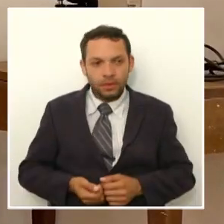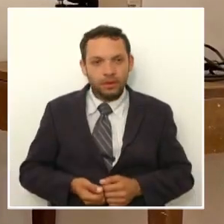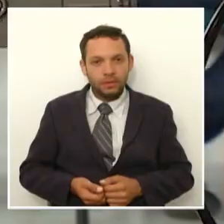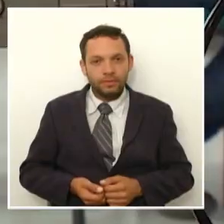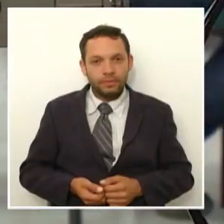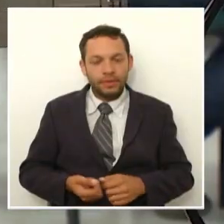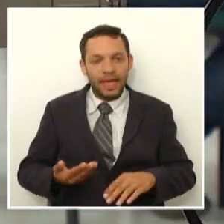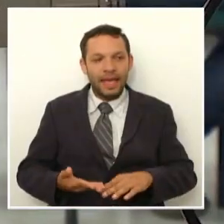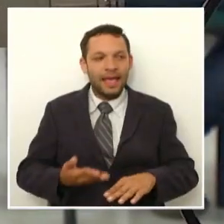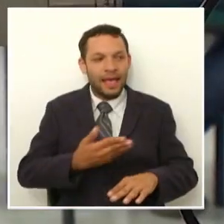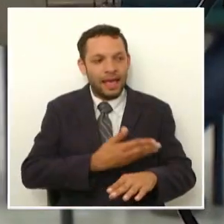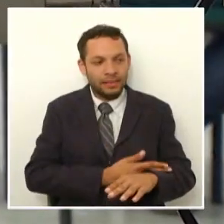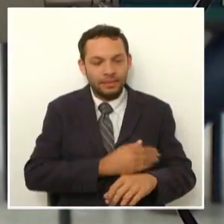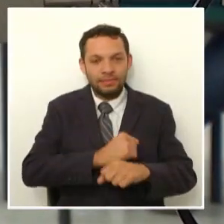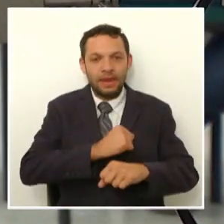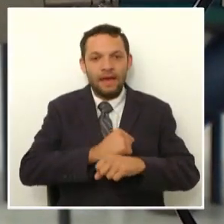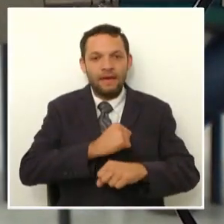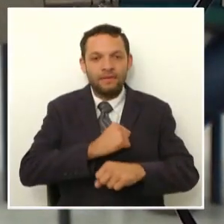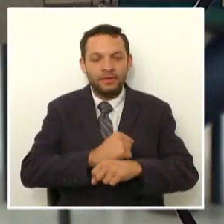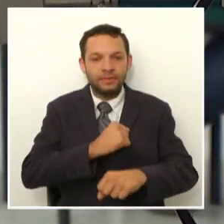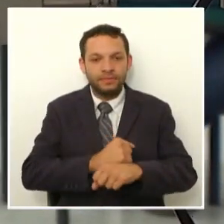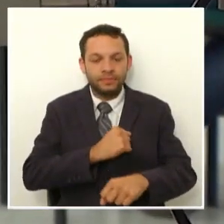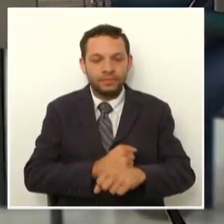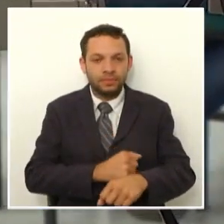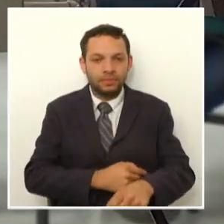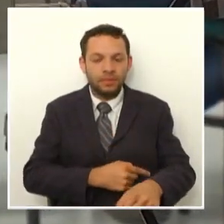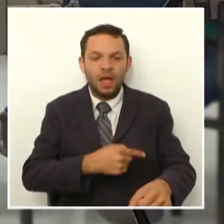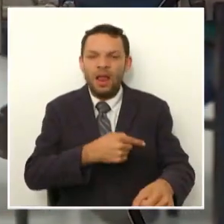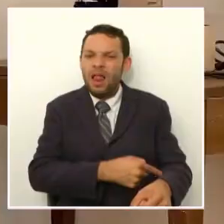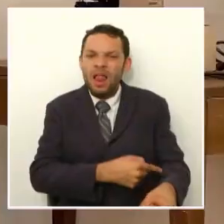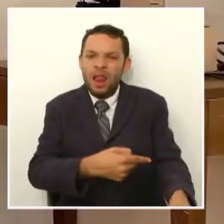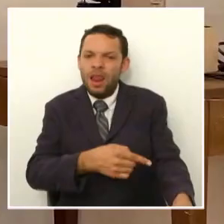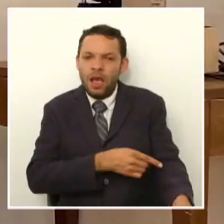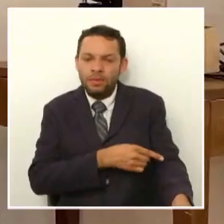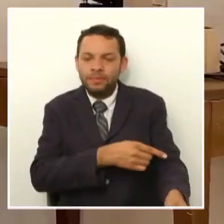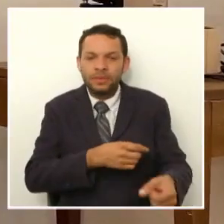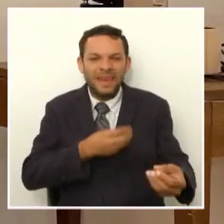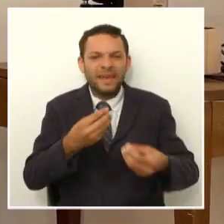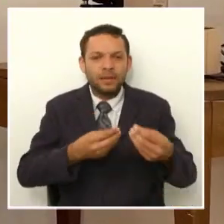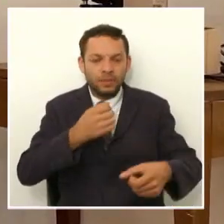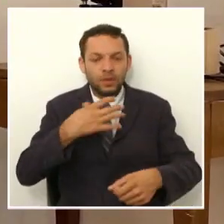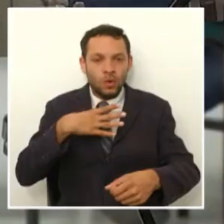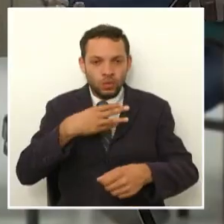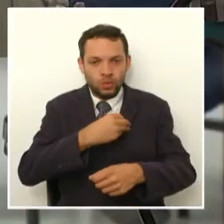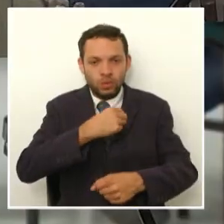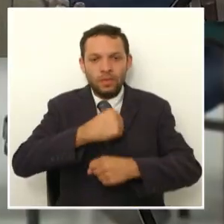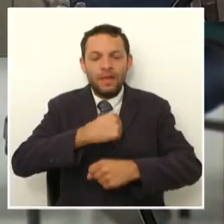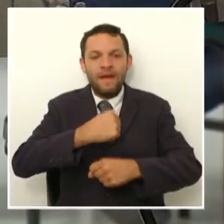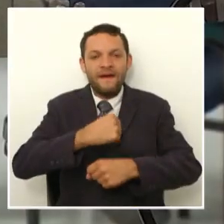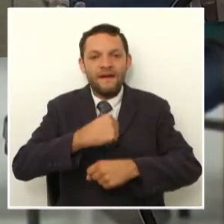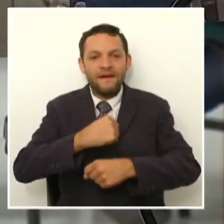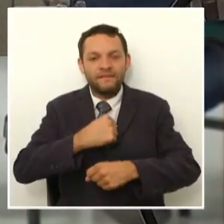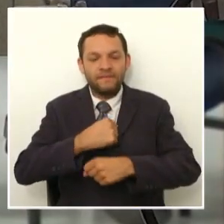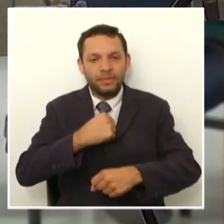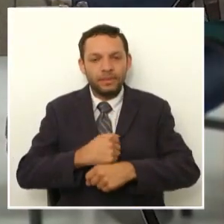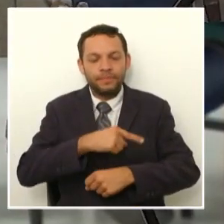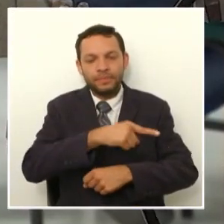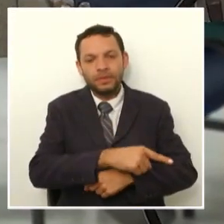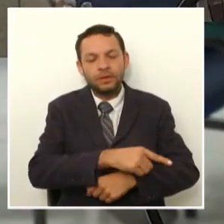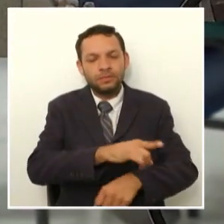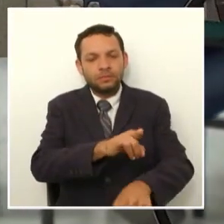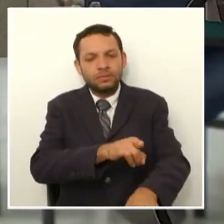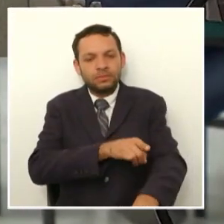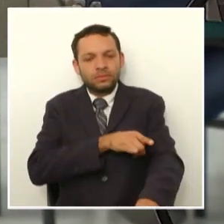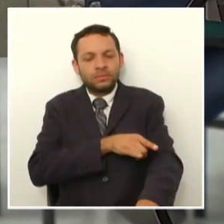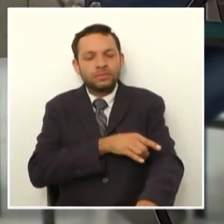máquinas de anestesia, pues esta, la máquina de anestesia con la que trabajamos nosotros, ¿no? Esto es